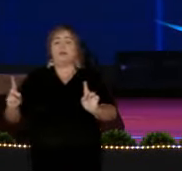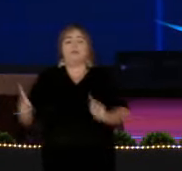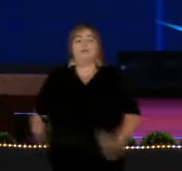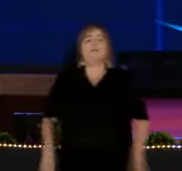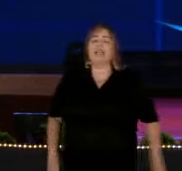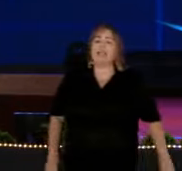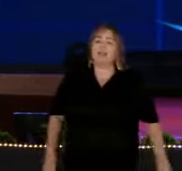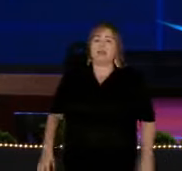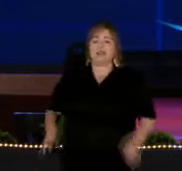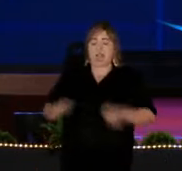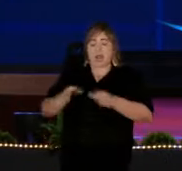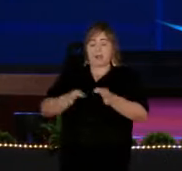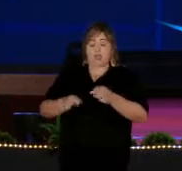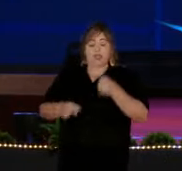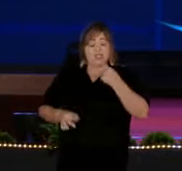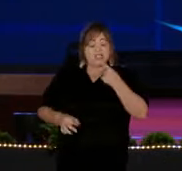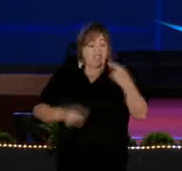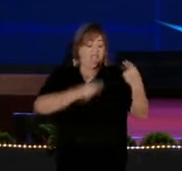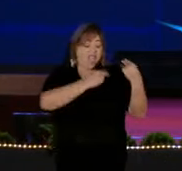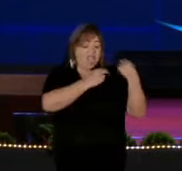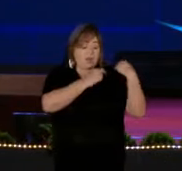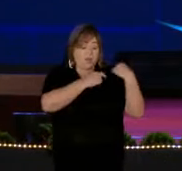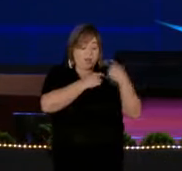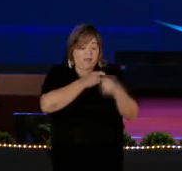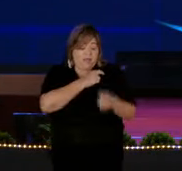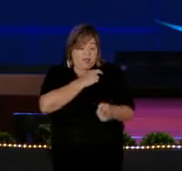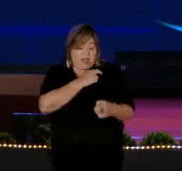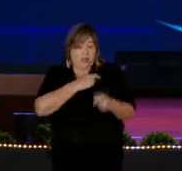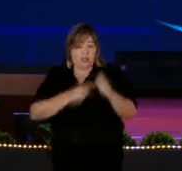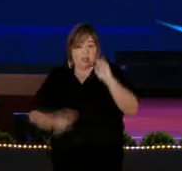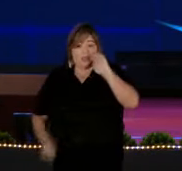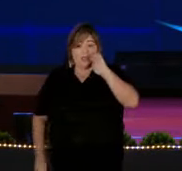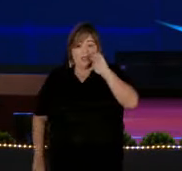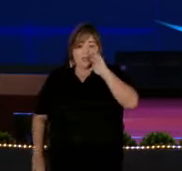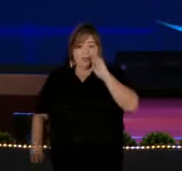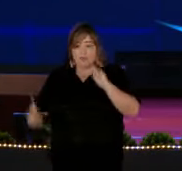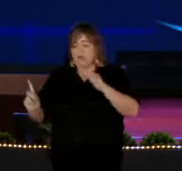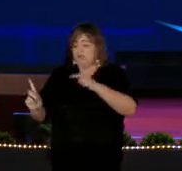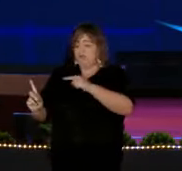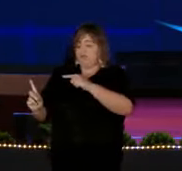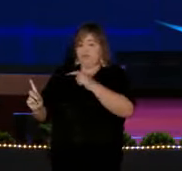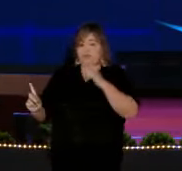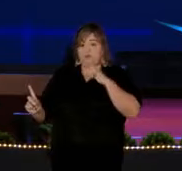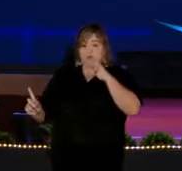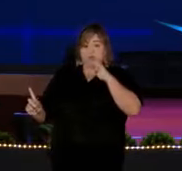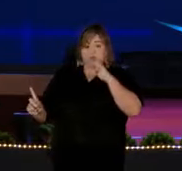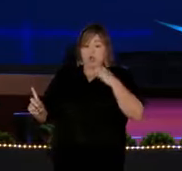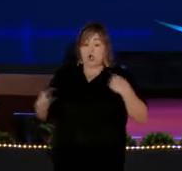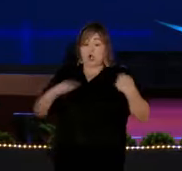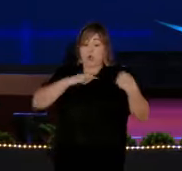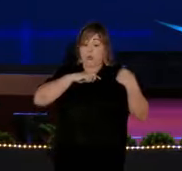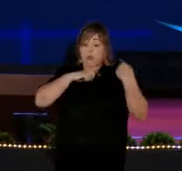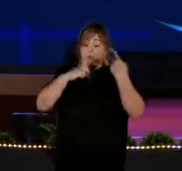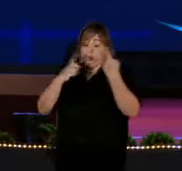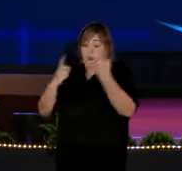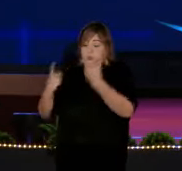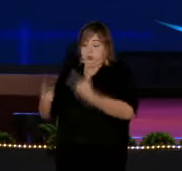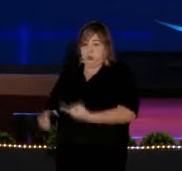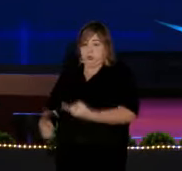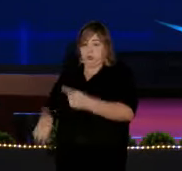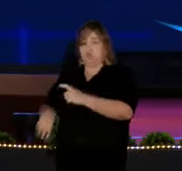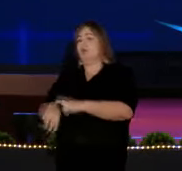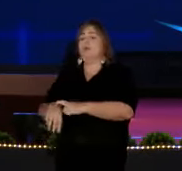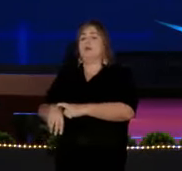Justificación. Le echó la culpa a Eva. Ella tiene que haberlo mirado. Mira este. Y eso sigue hasta hoy. Ese tipo